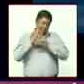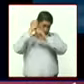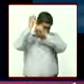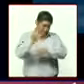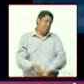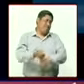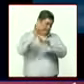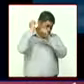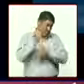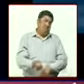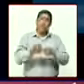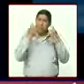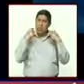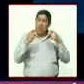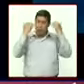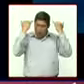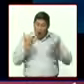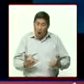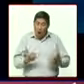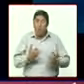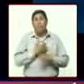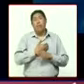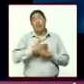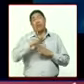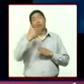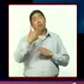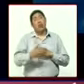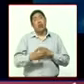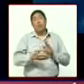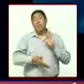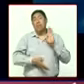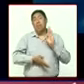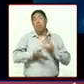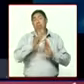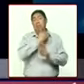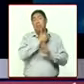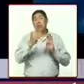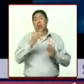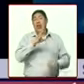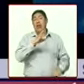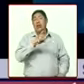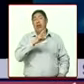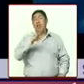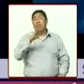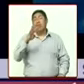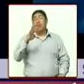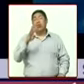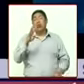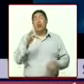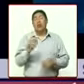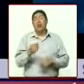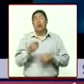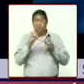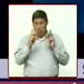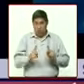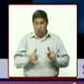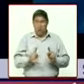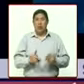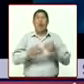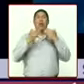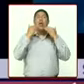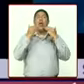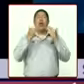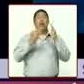y los incendios forestales. Hoy retornaron 64 de ellos nuevamente a su territorio. Este es el agradecimiento